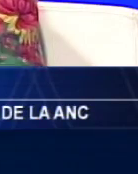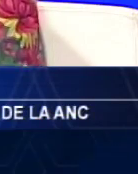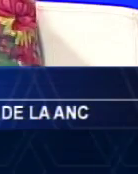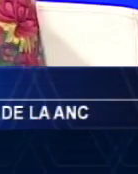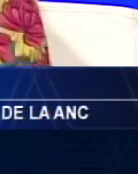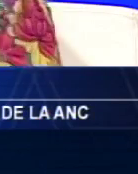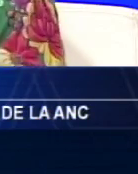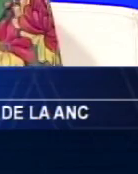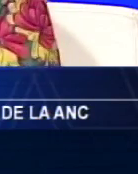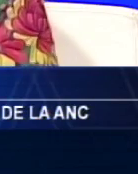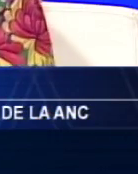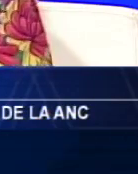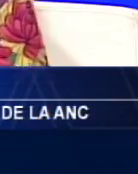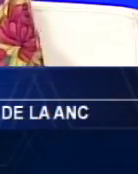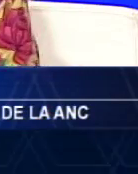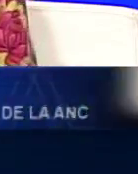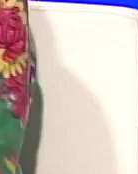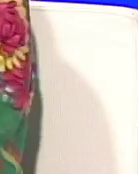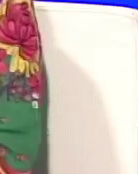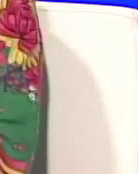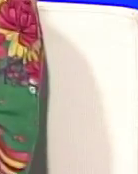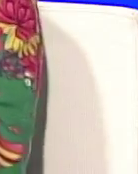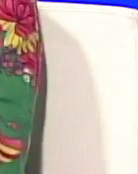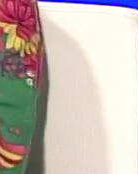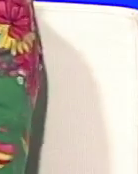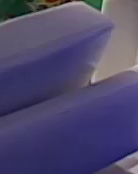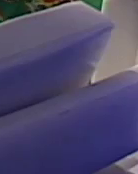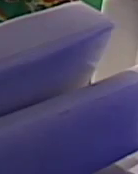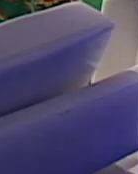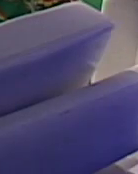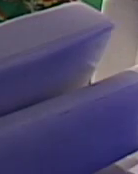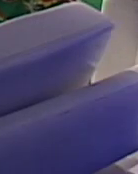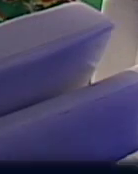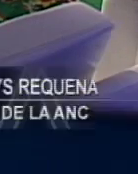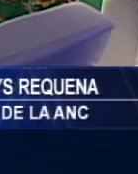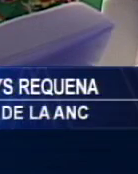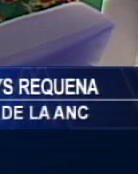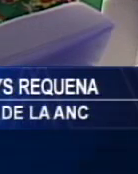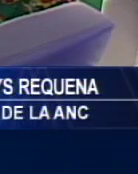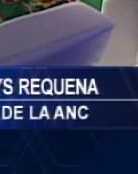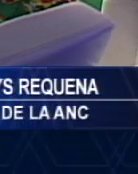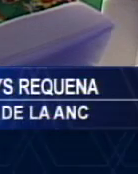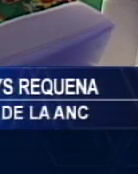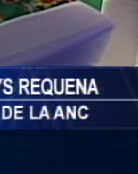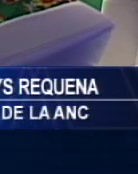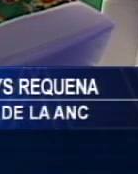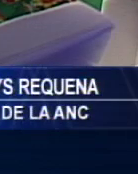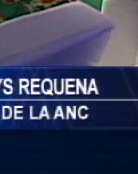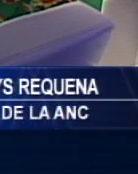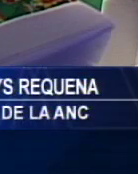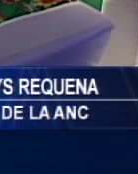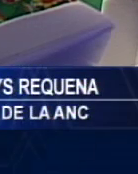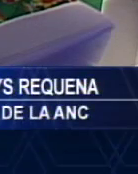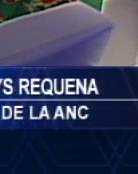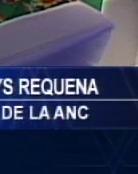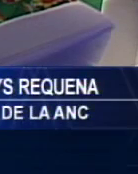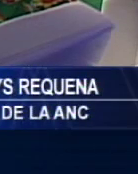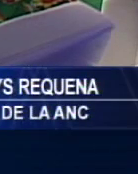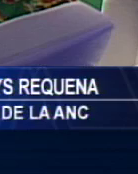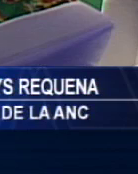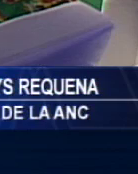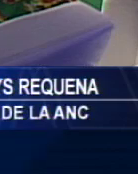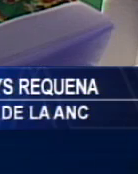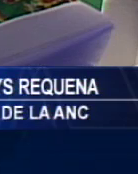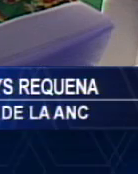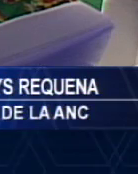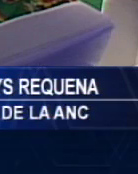mínima oportunidad de salir victorioso en esta campaña electoral. ¿Hasta cuándo está previsto el trabajo de la Asamblea Nacional Constituyente y